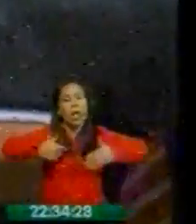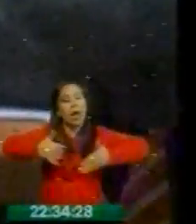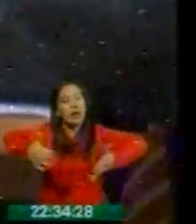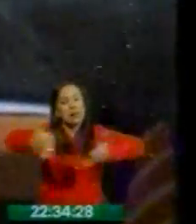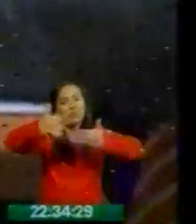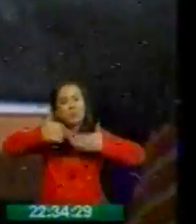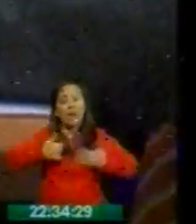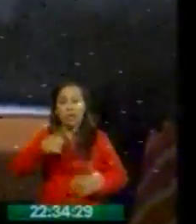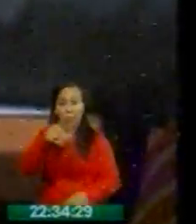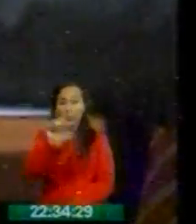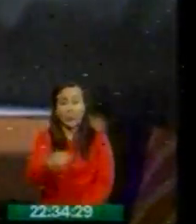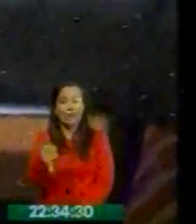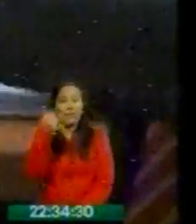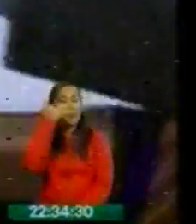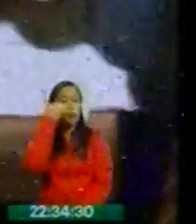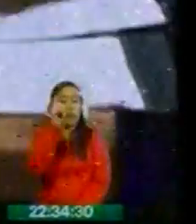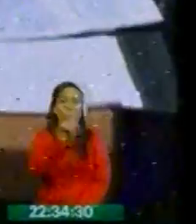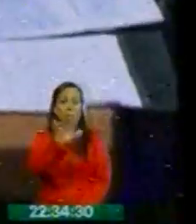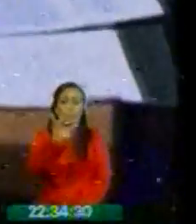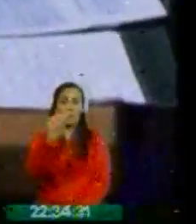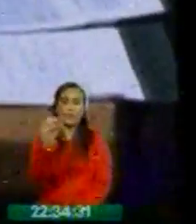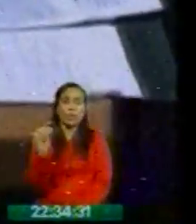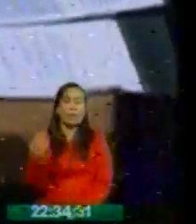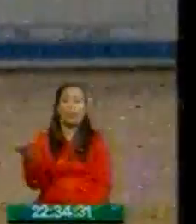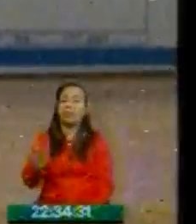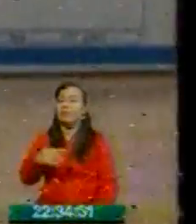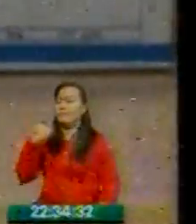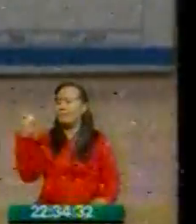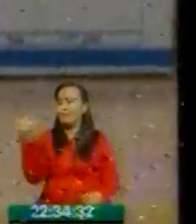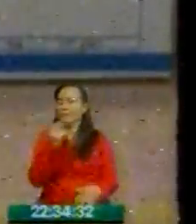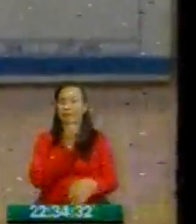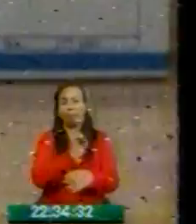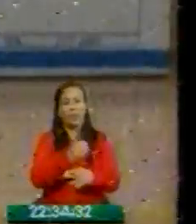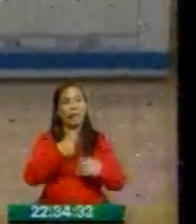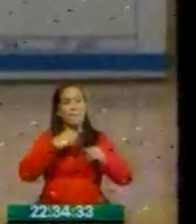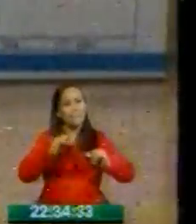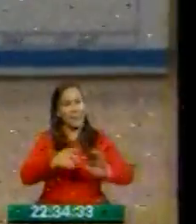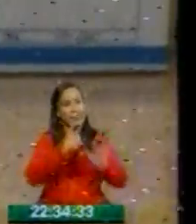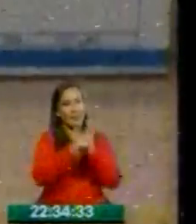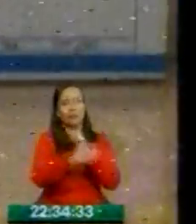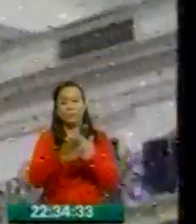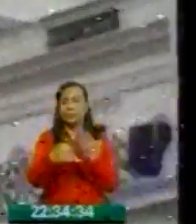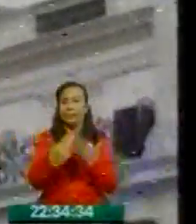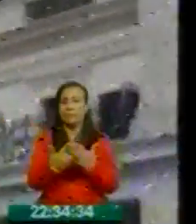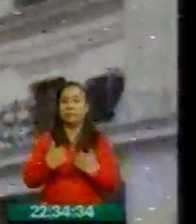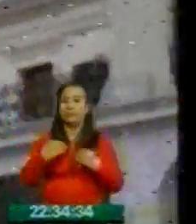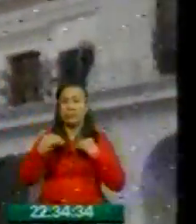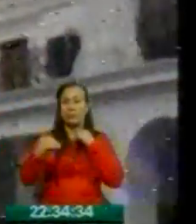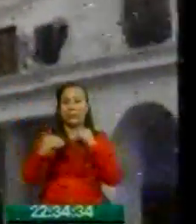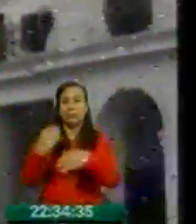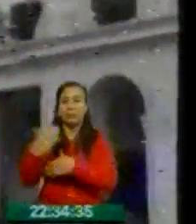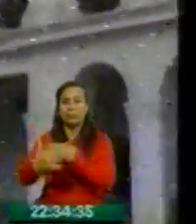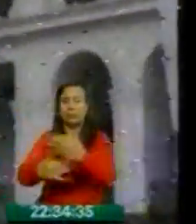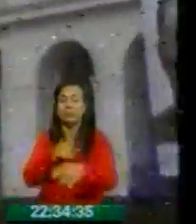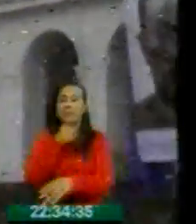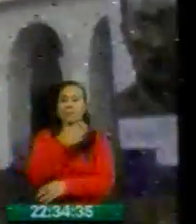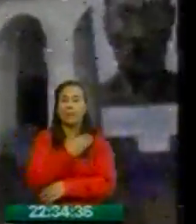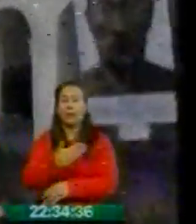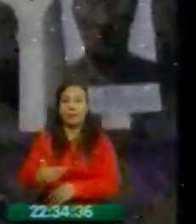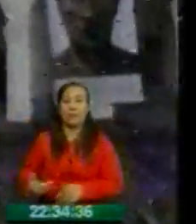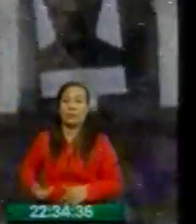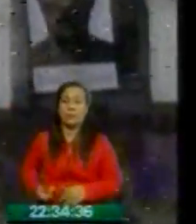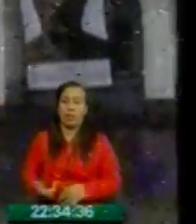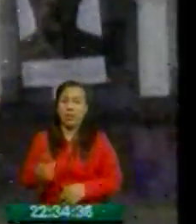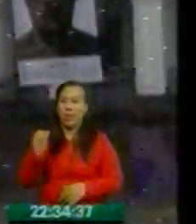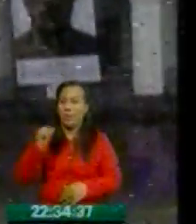línea 1-800 delitos está habilitada a escala nacional para receptar las denuncias ciudadanas. Con este veto, el presidente deja sin efecto